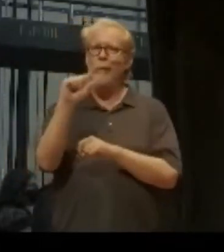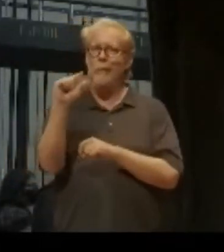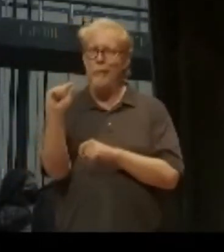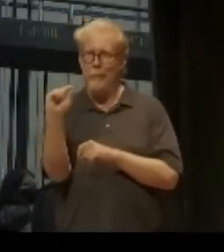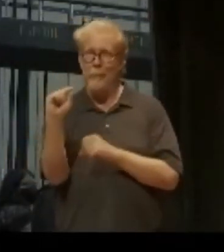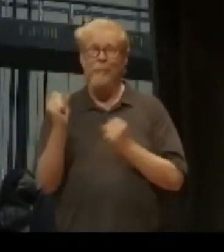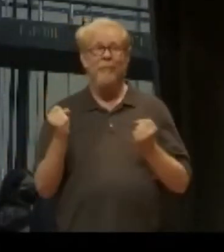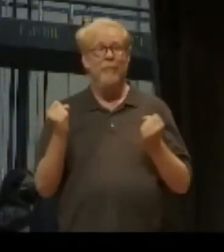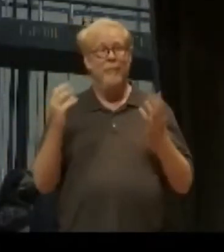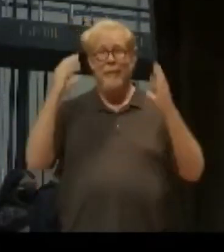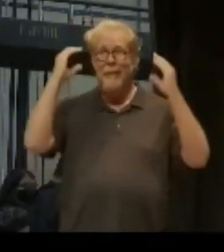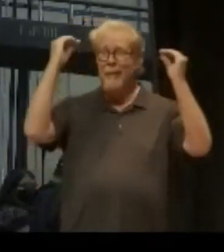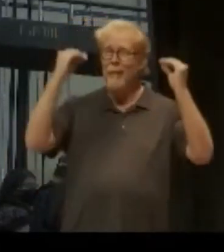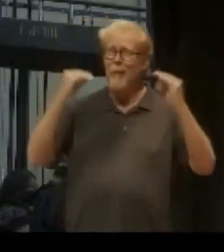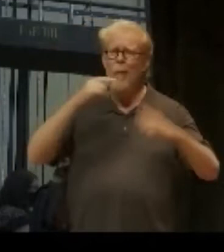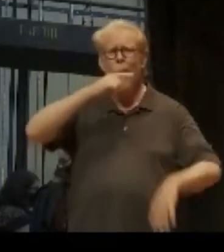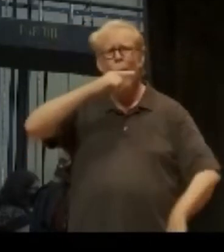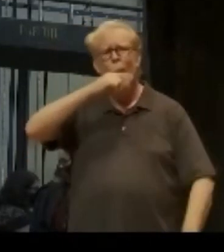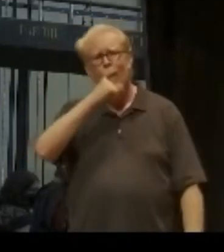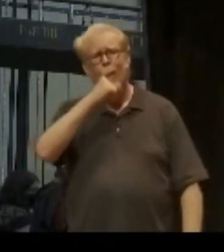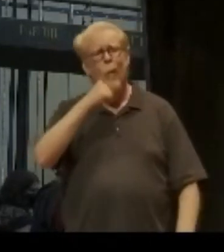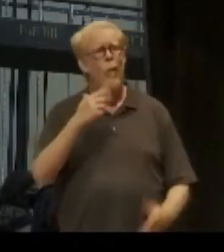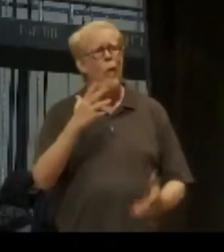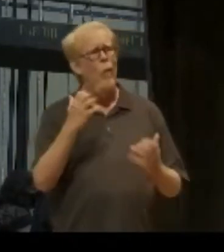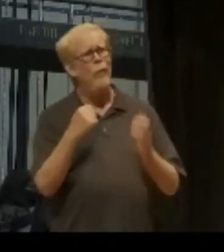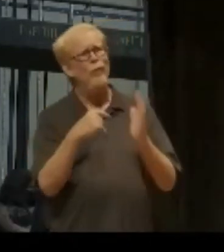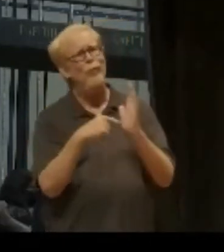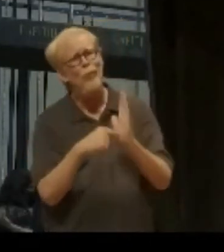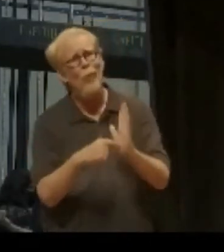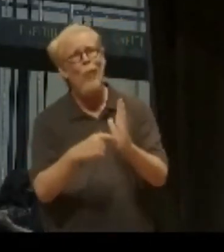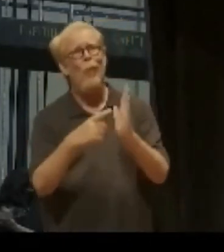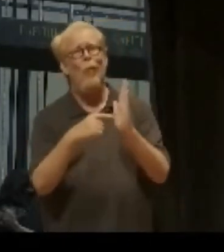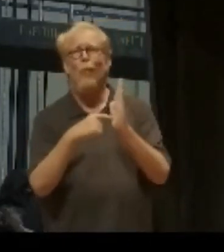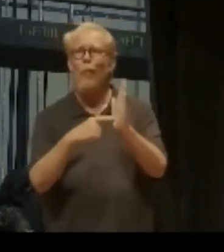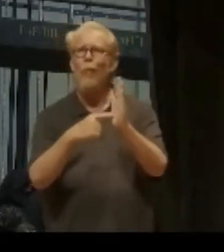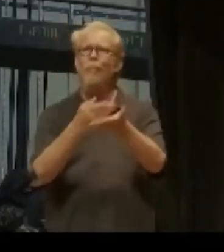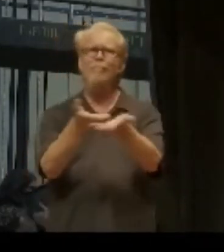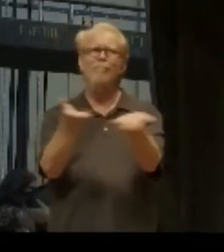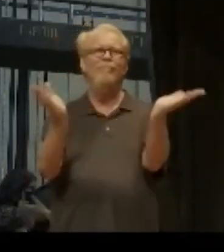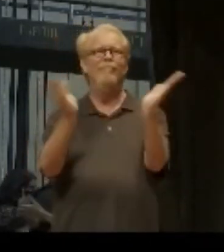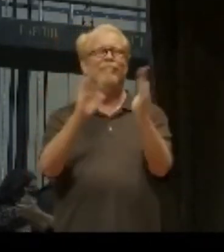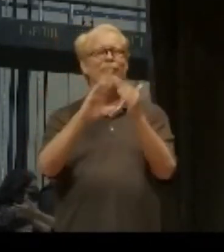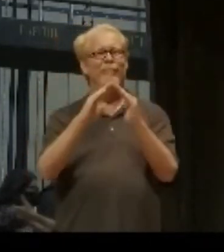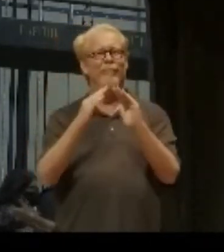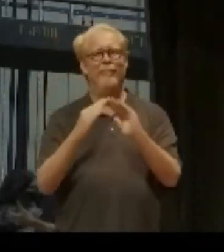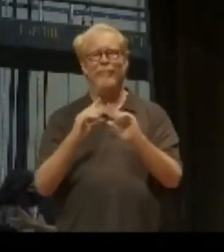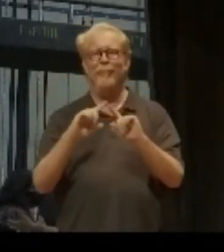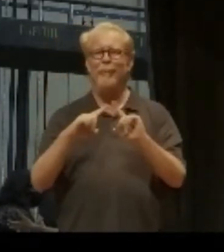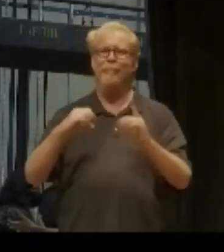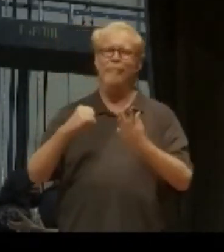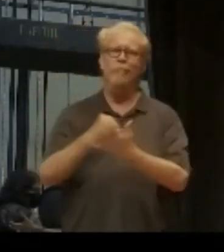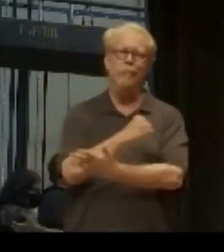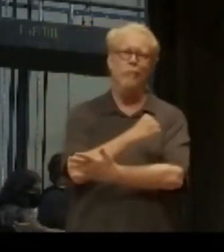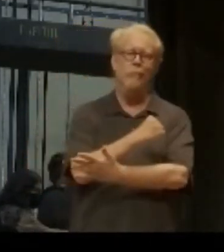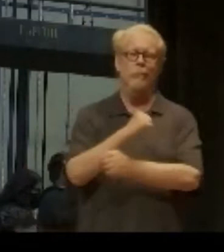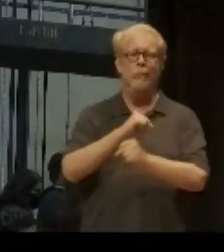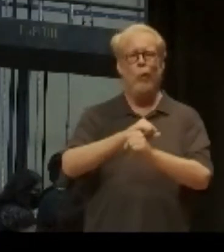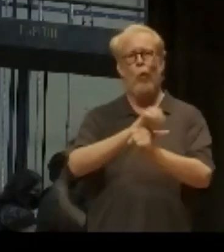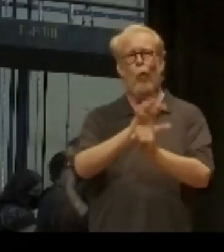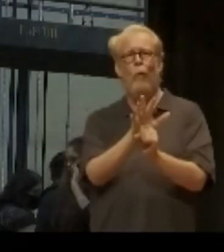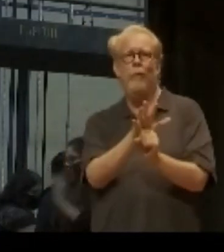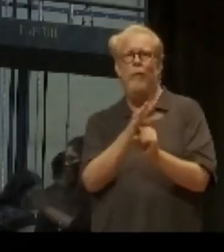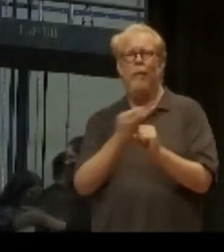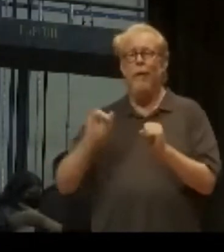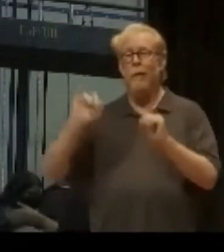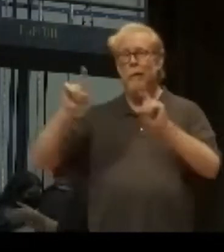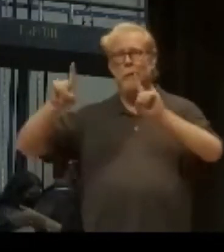2020. Así que muchos de los maestros dijeron, por Dios, queremos mostrarles a la comunidad, y no tuvimos la oportunidad por COVID, ¿no?